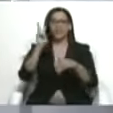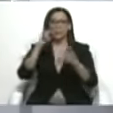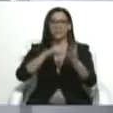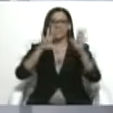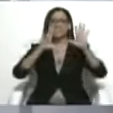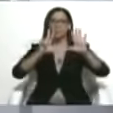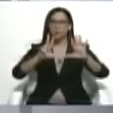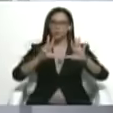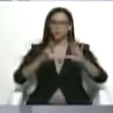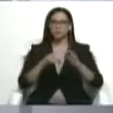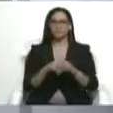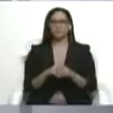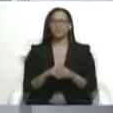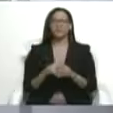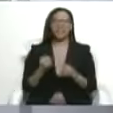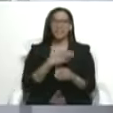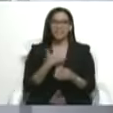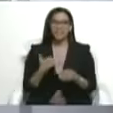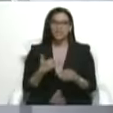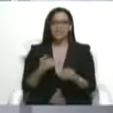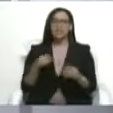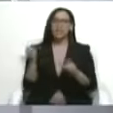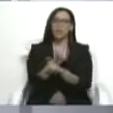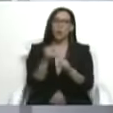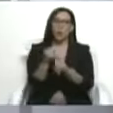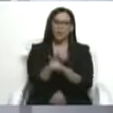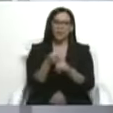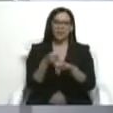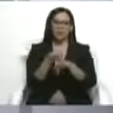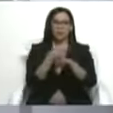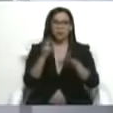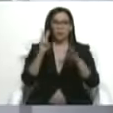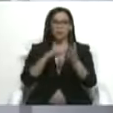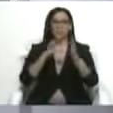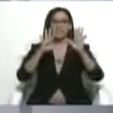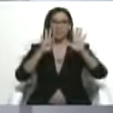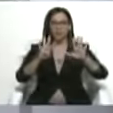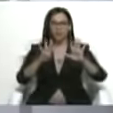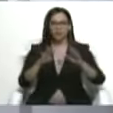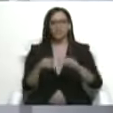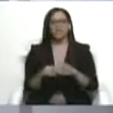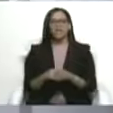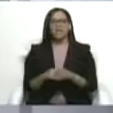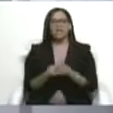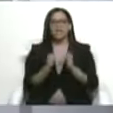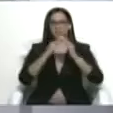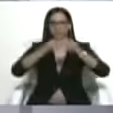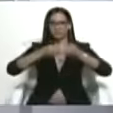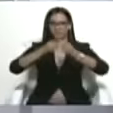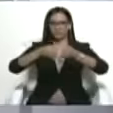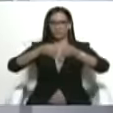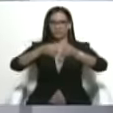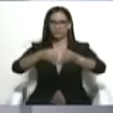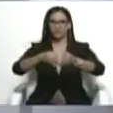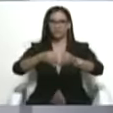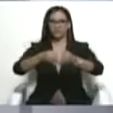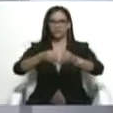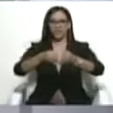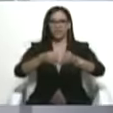agosto del 2018, el intento de golpe de Estado de abril del 2019, el intento de incursión marítima